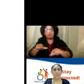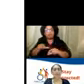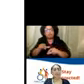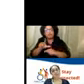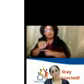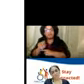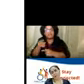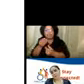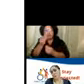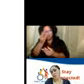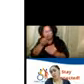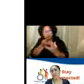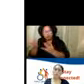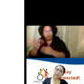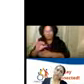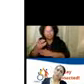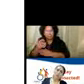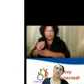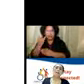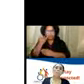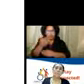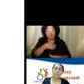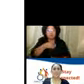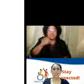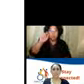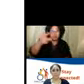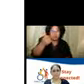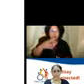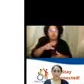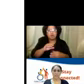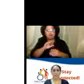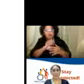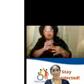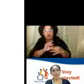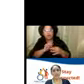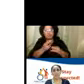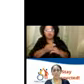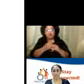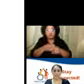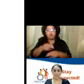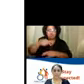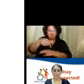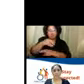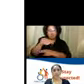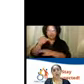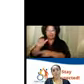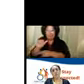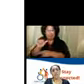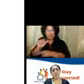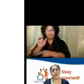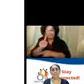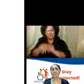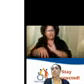información por medio de la vía chat durante el seminario web. Si le gustaría hacer una pregunta o dar un comentario, por favor, usar la